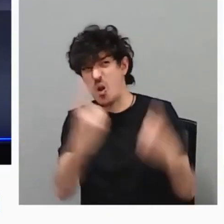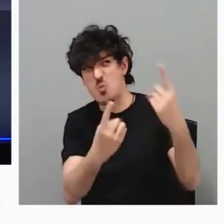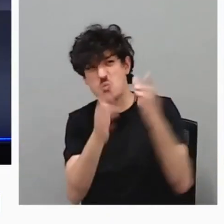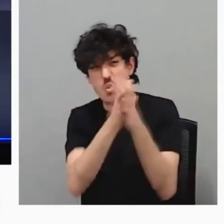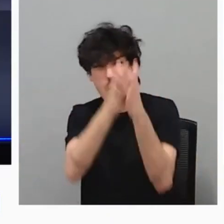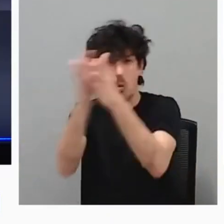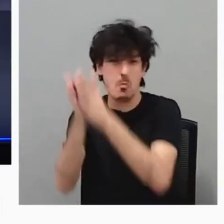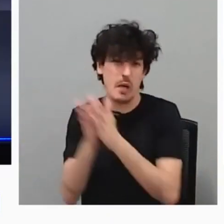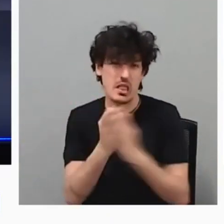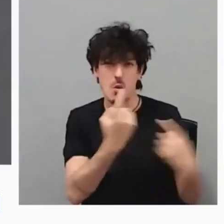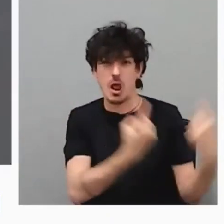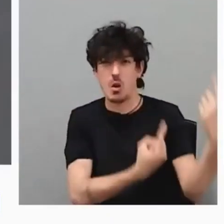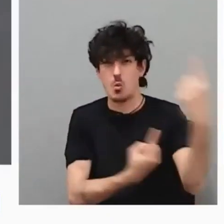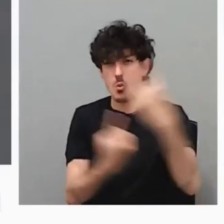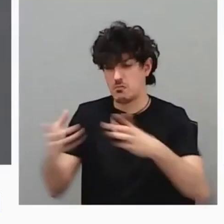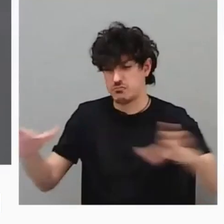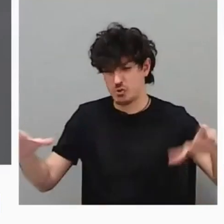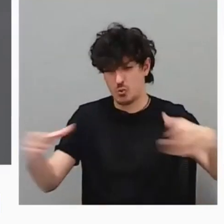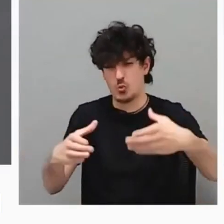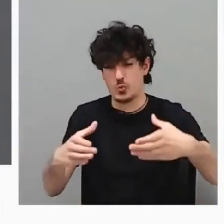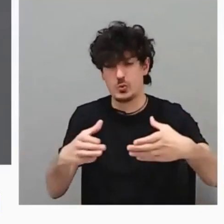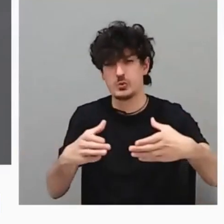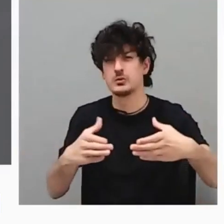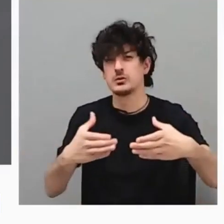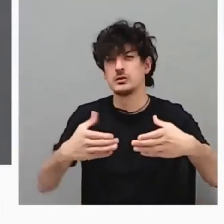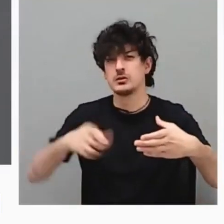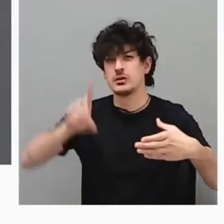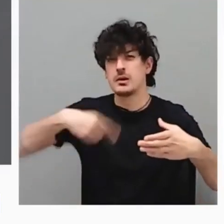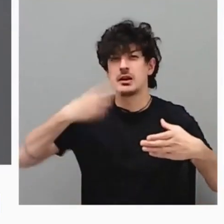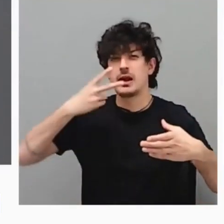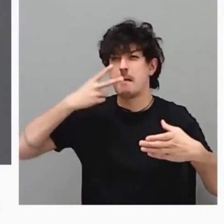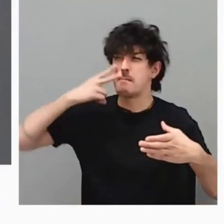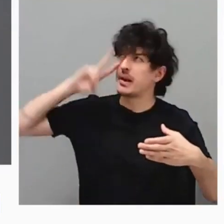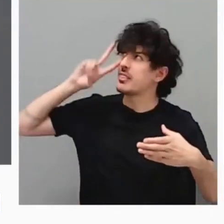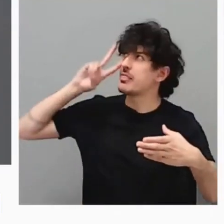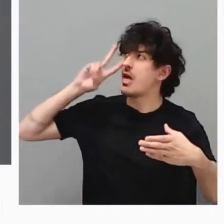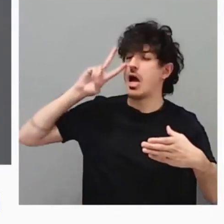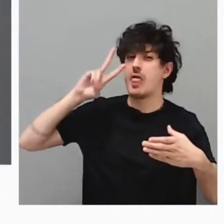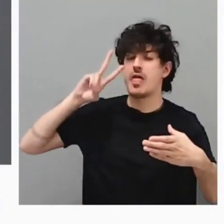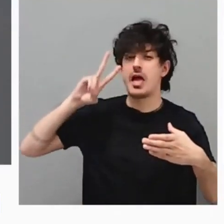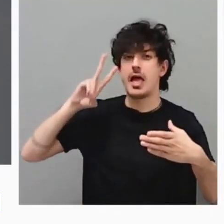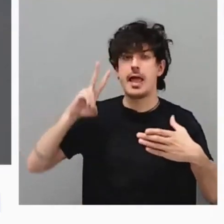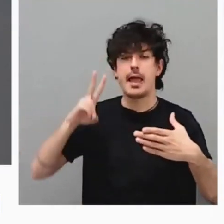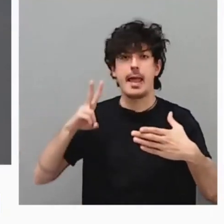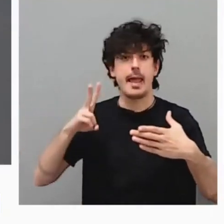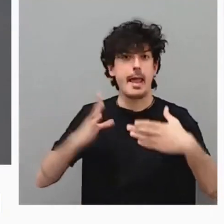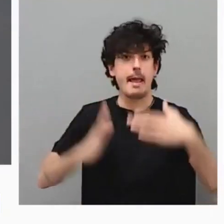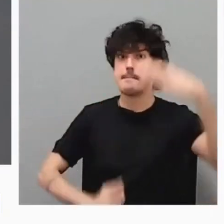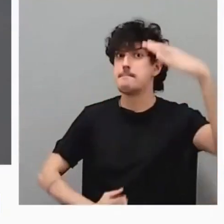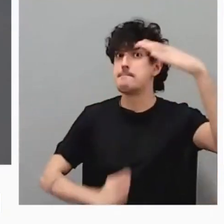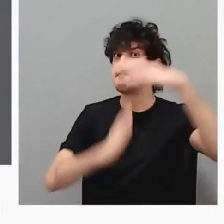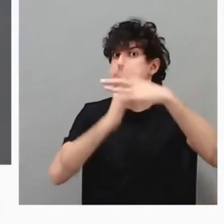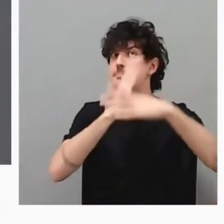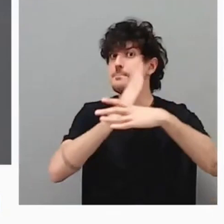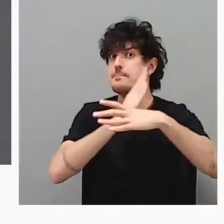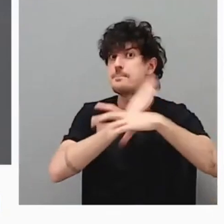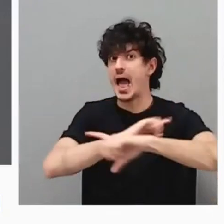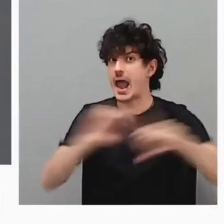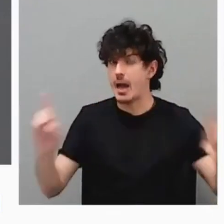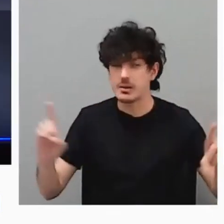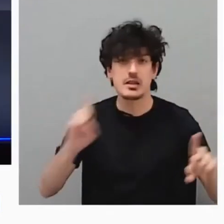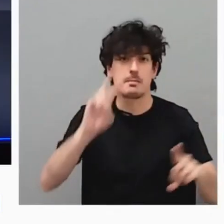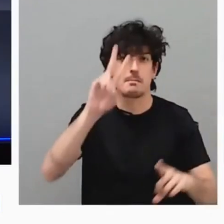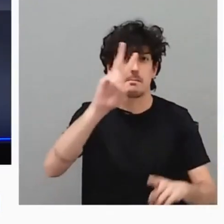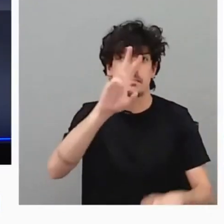más. Estemos buscando también experiencias como Imparables 2030, que desarrollamos para jóvenes de universidad